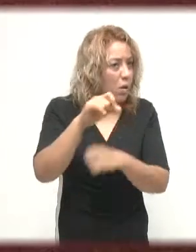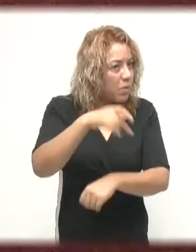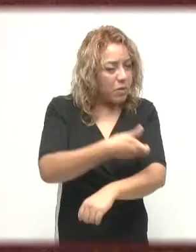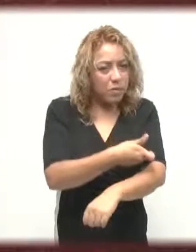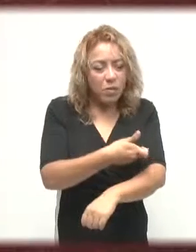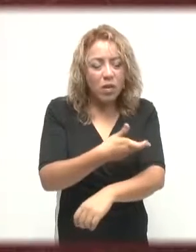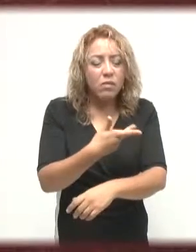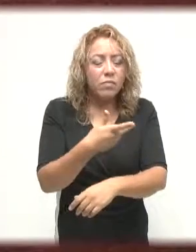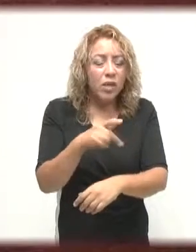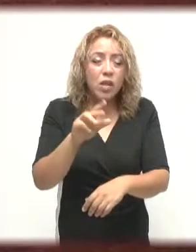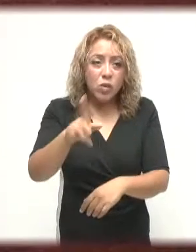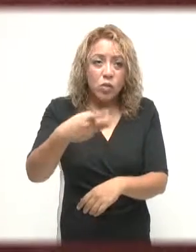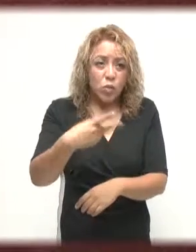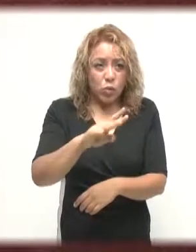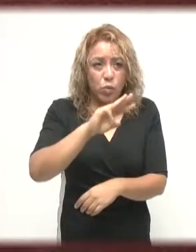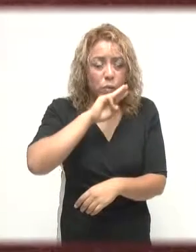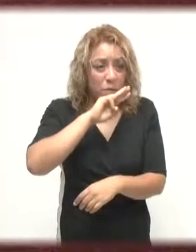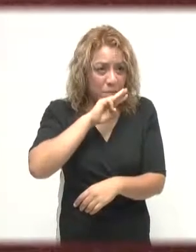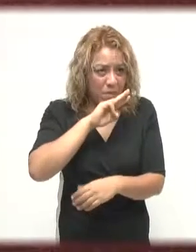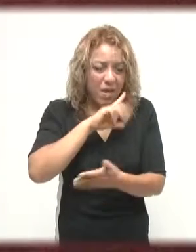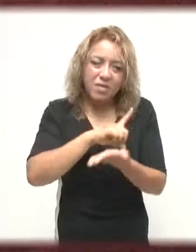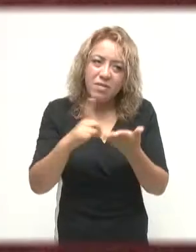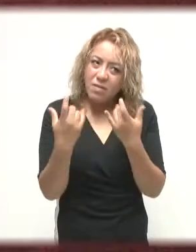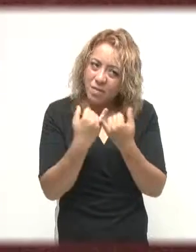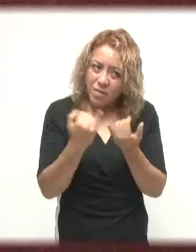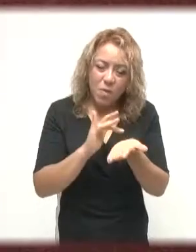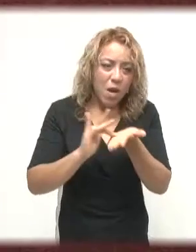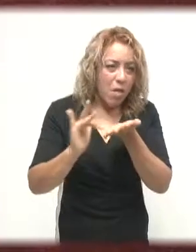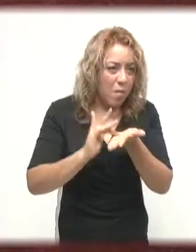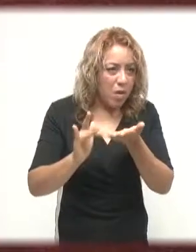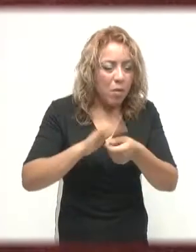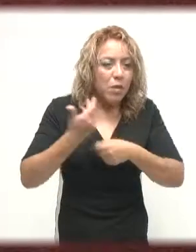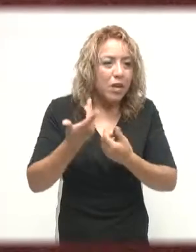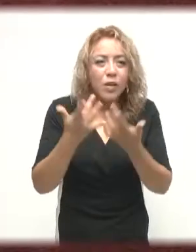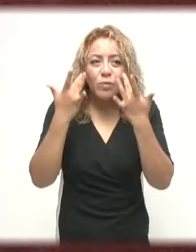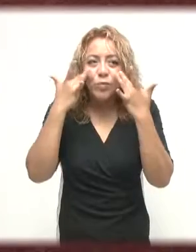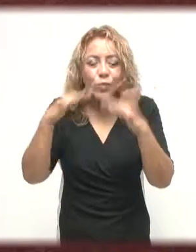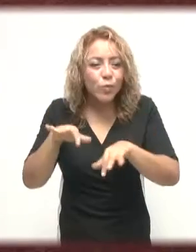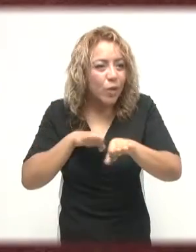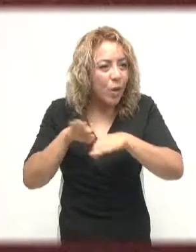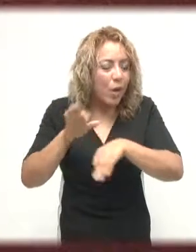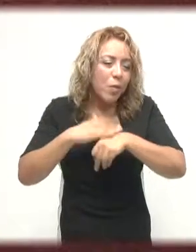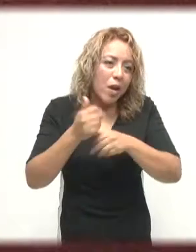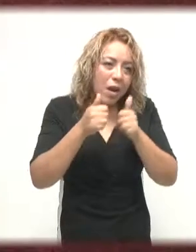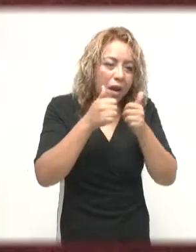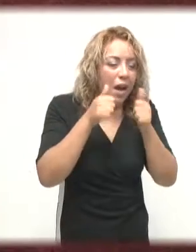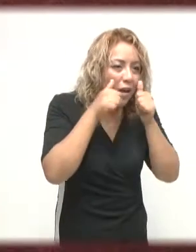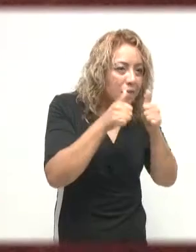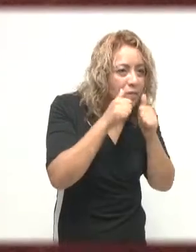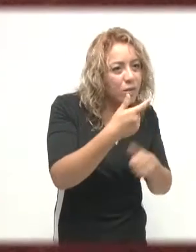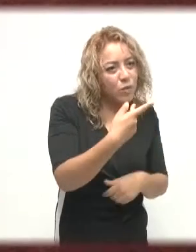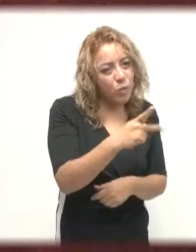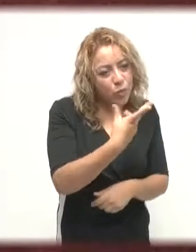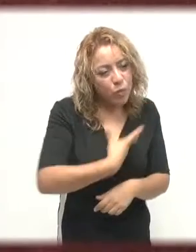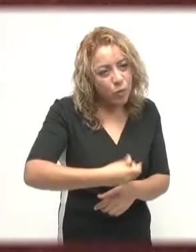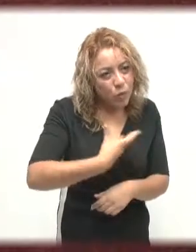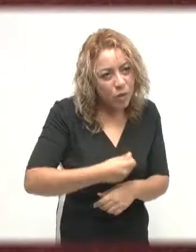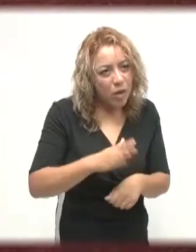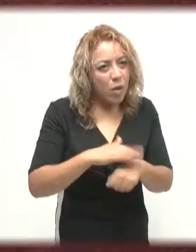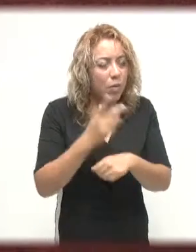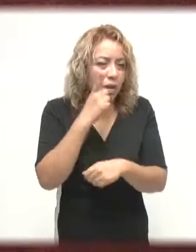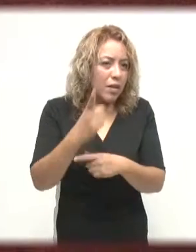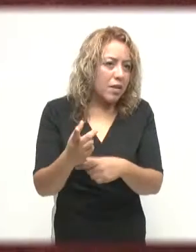que dejar de trabajar por mantenerse al cuidado permanente de la salud de su hijo. Y es que, como bien lo señala Wim